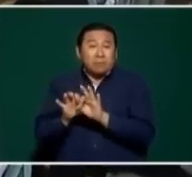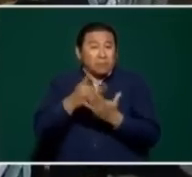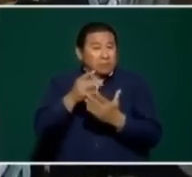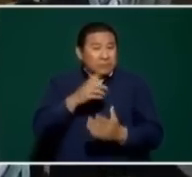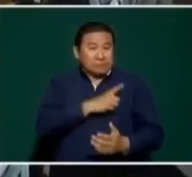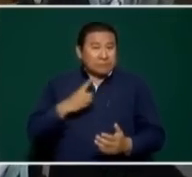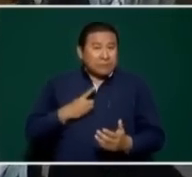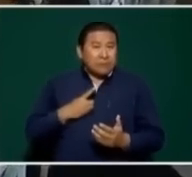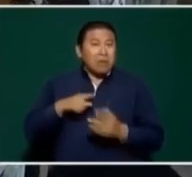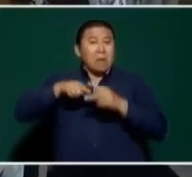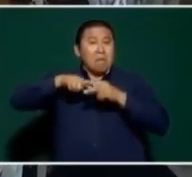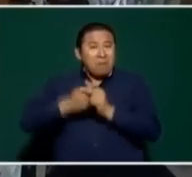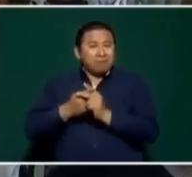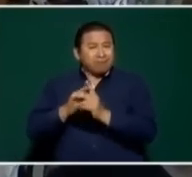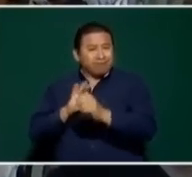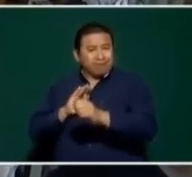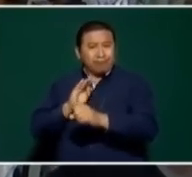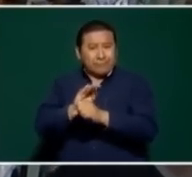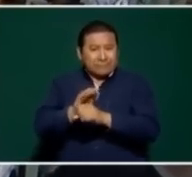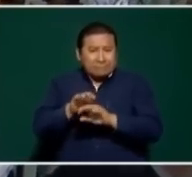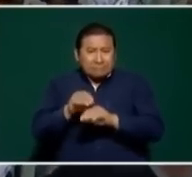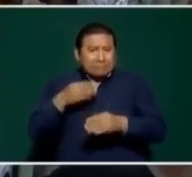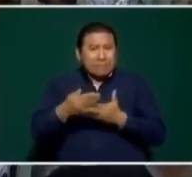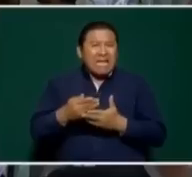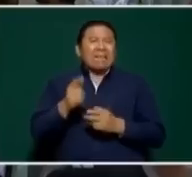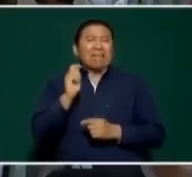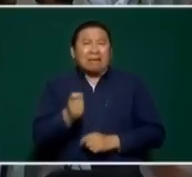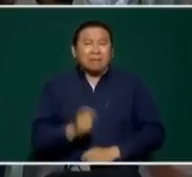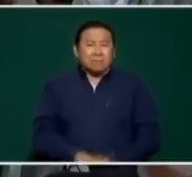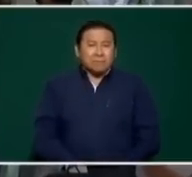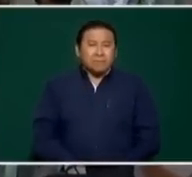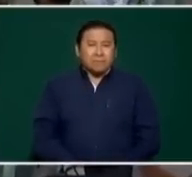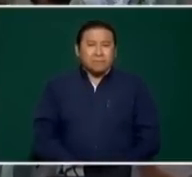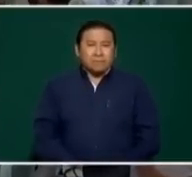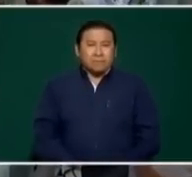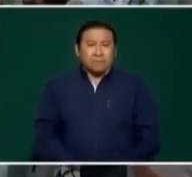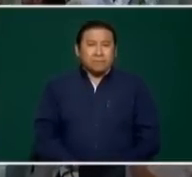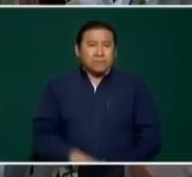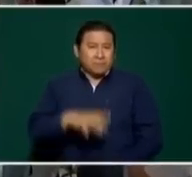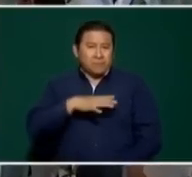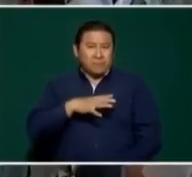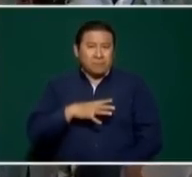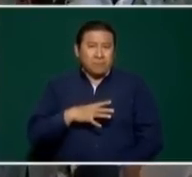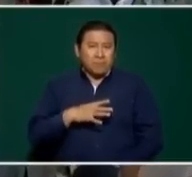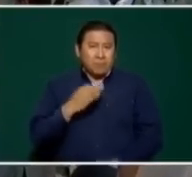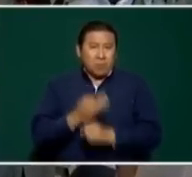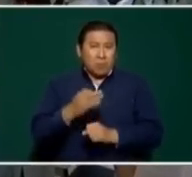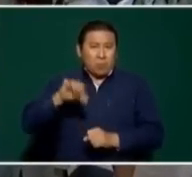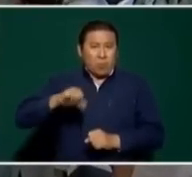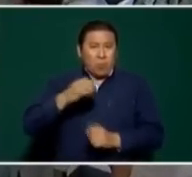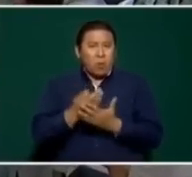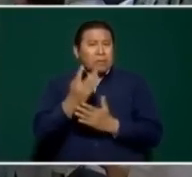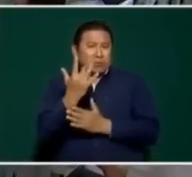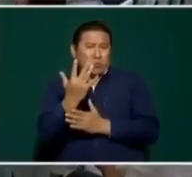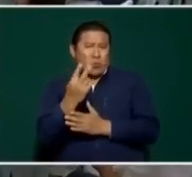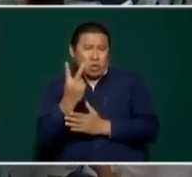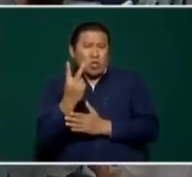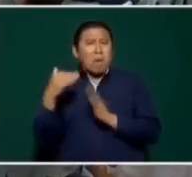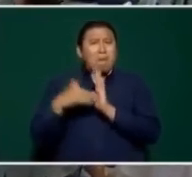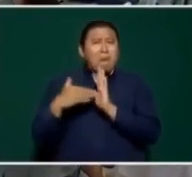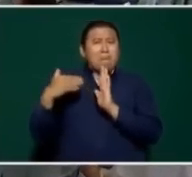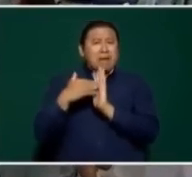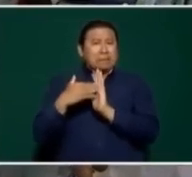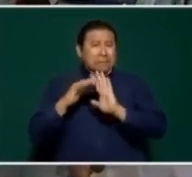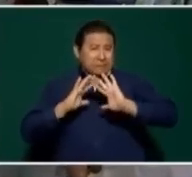el que debemos empezar a atacar. ¿A qué me refiero? Tenemos hoy, el día de hoy, 52 millones